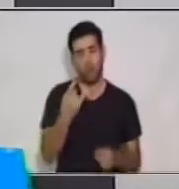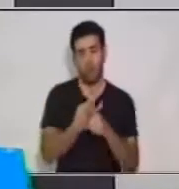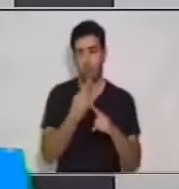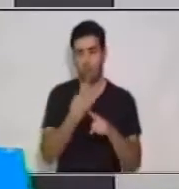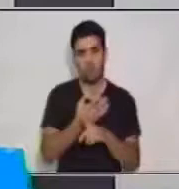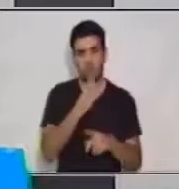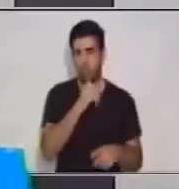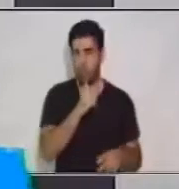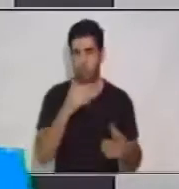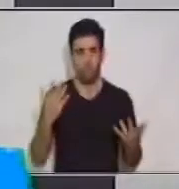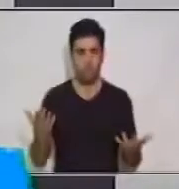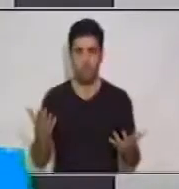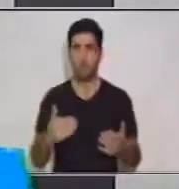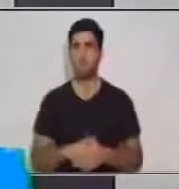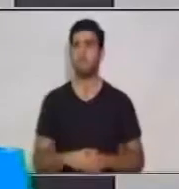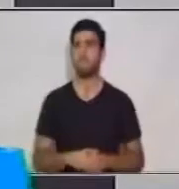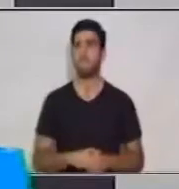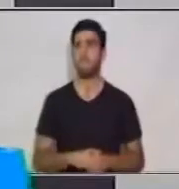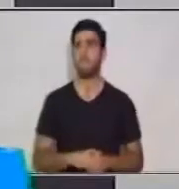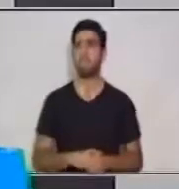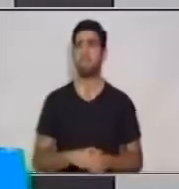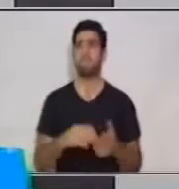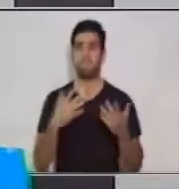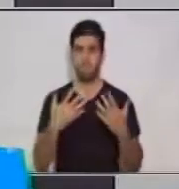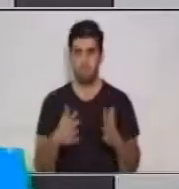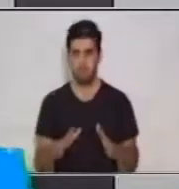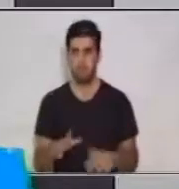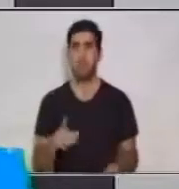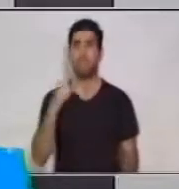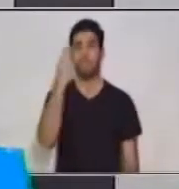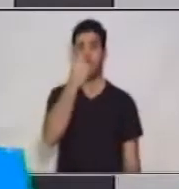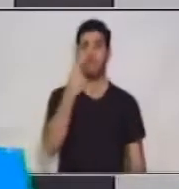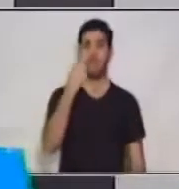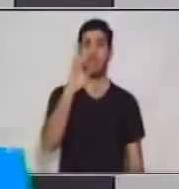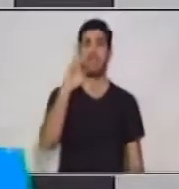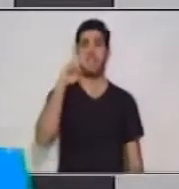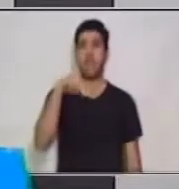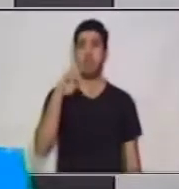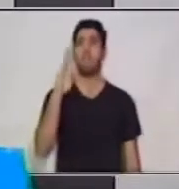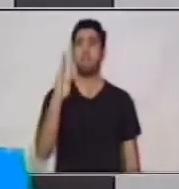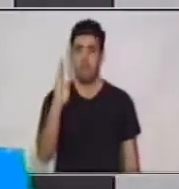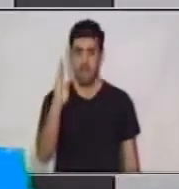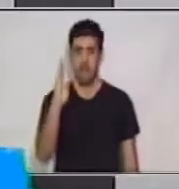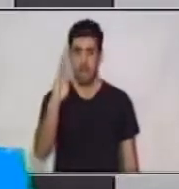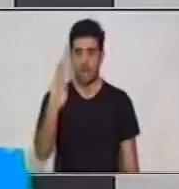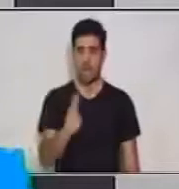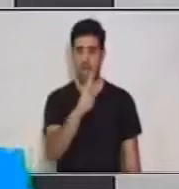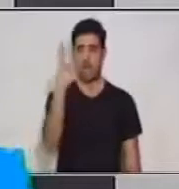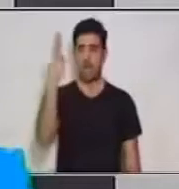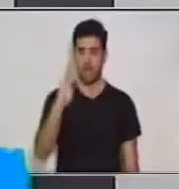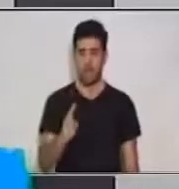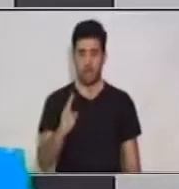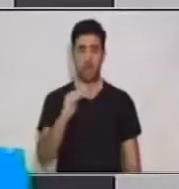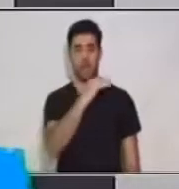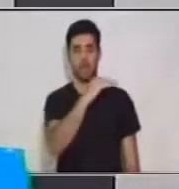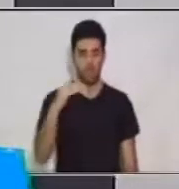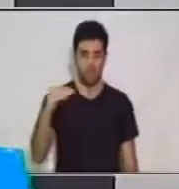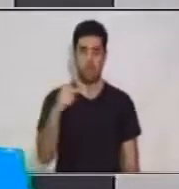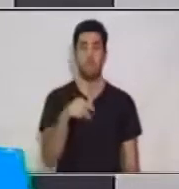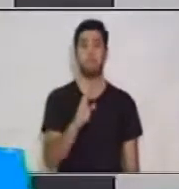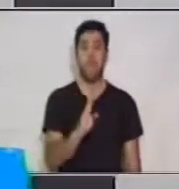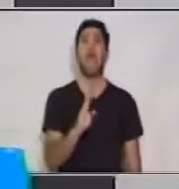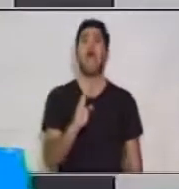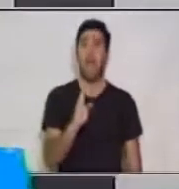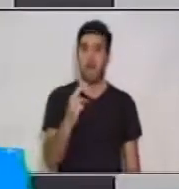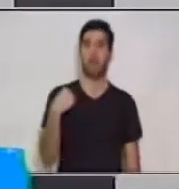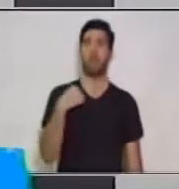momento. La parte donde dice seno de beta dividido B, esa sí nos es